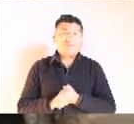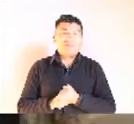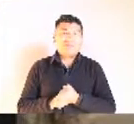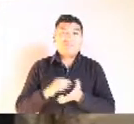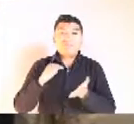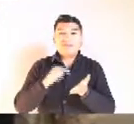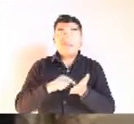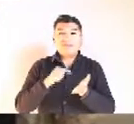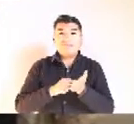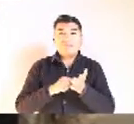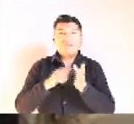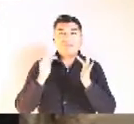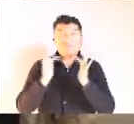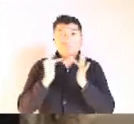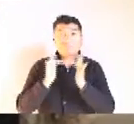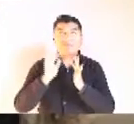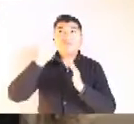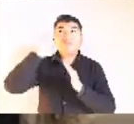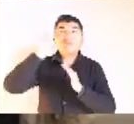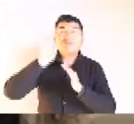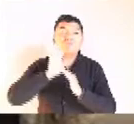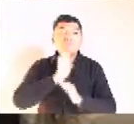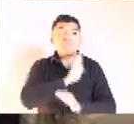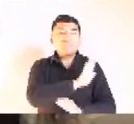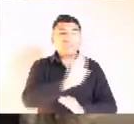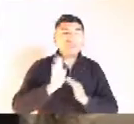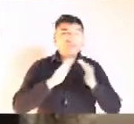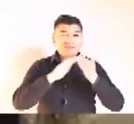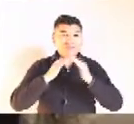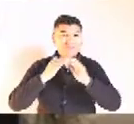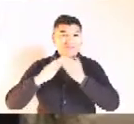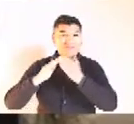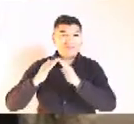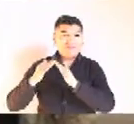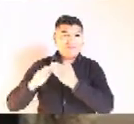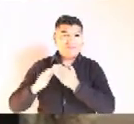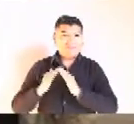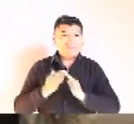Esa relación con su pueblo,